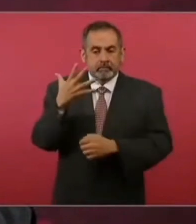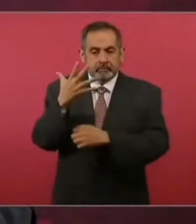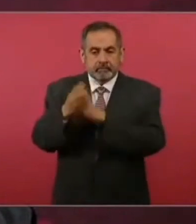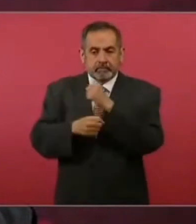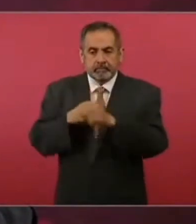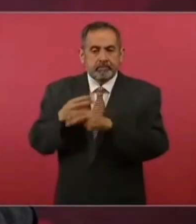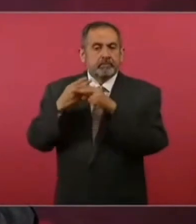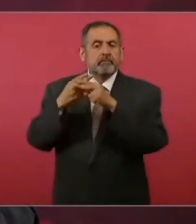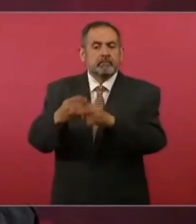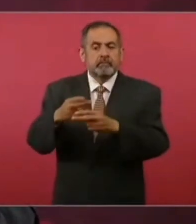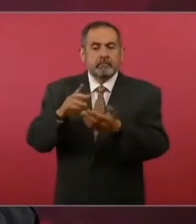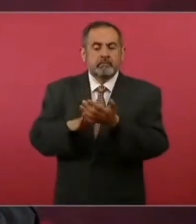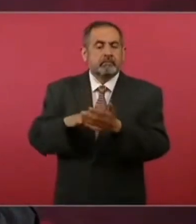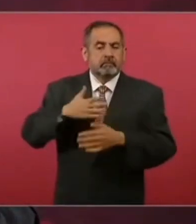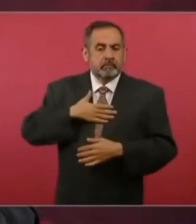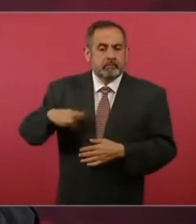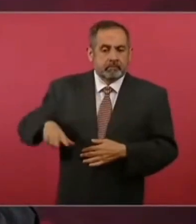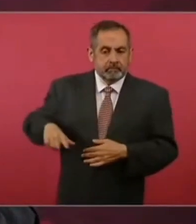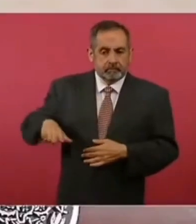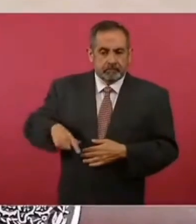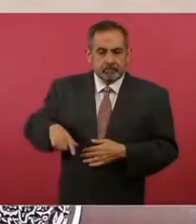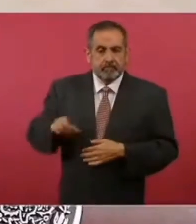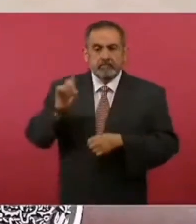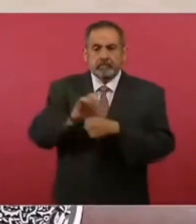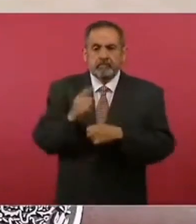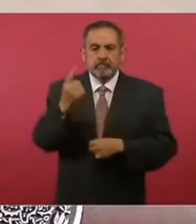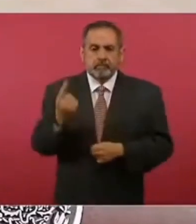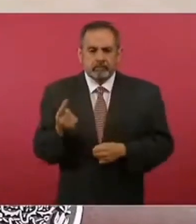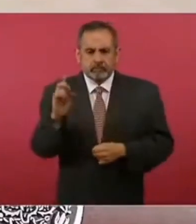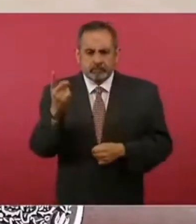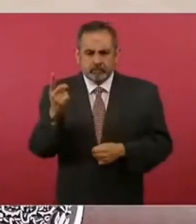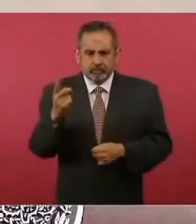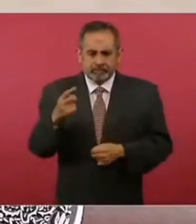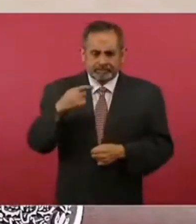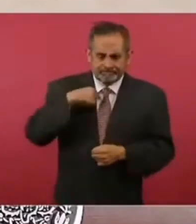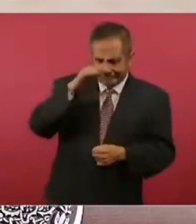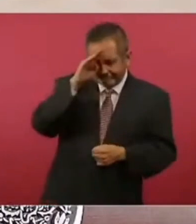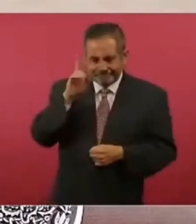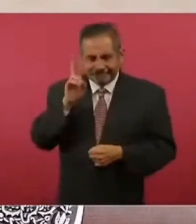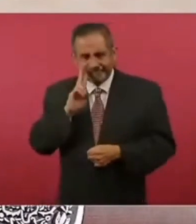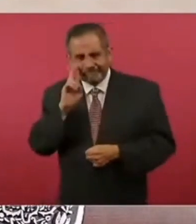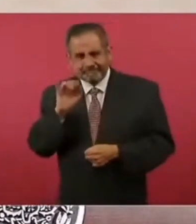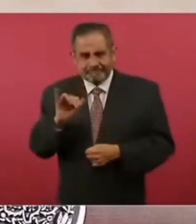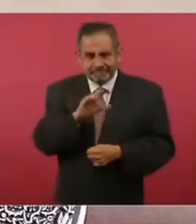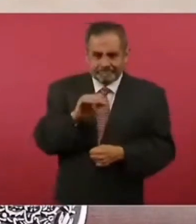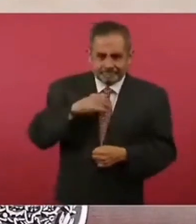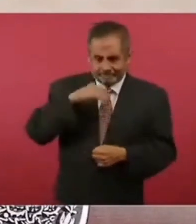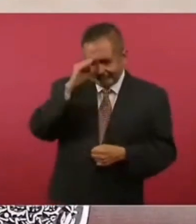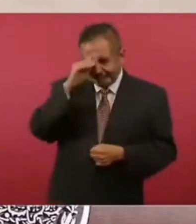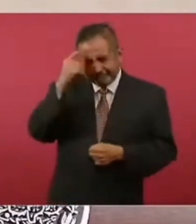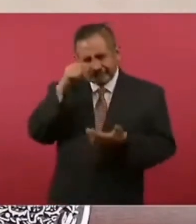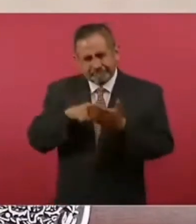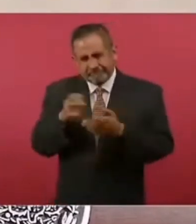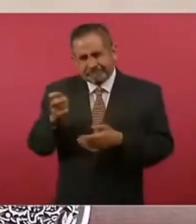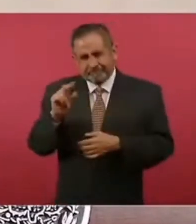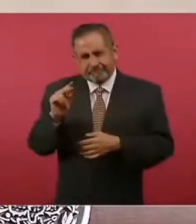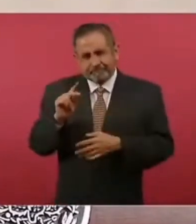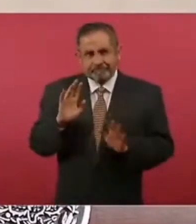aniversario del gobierno, el 1 de diciembre, pero a lo mejor en eso no.